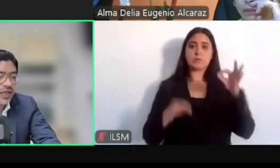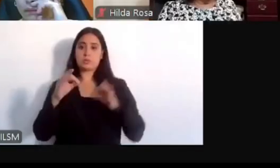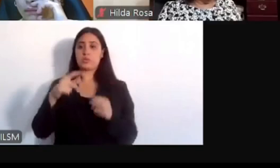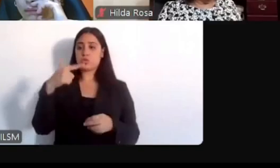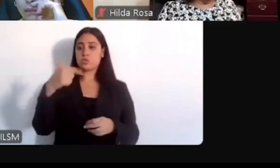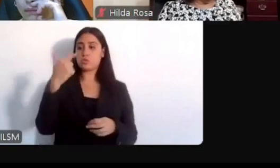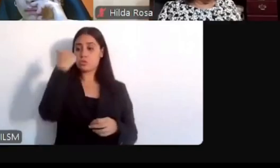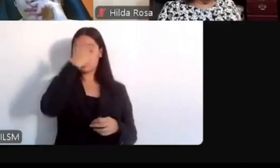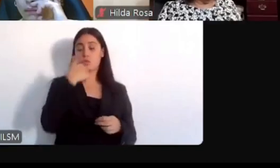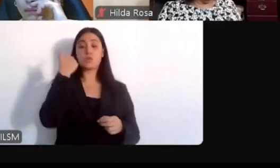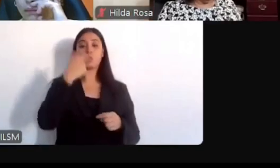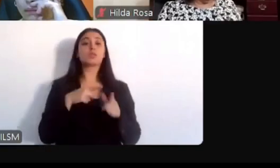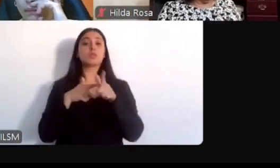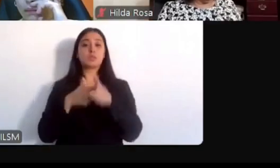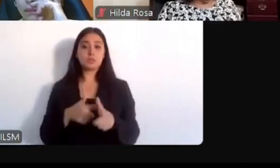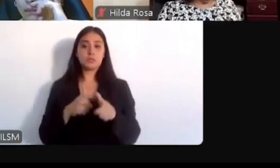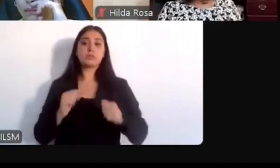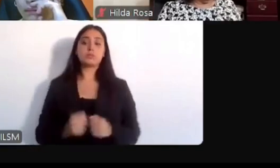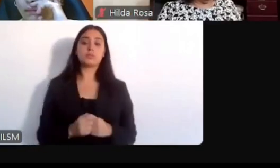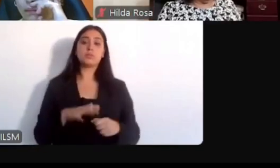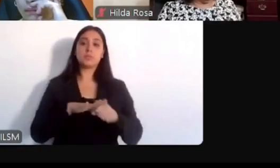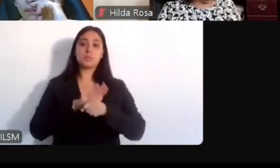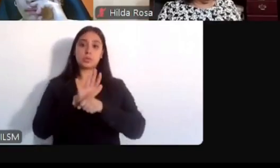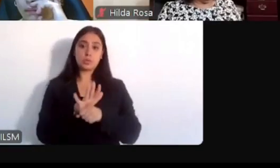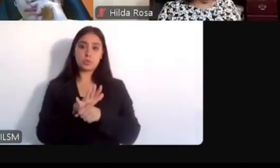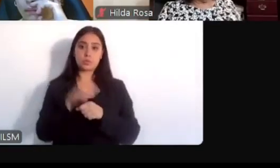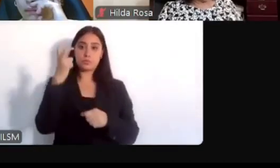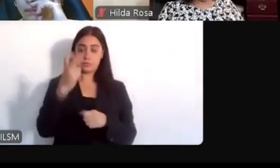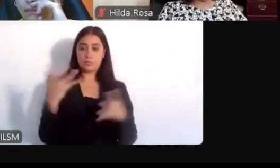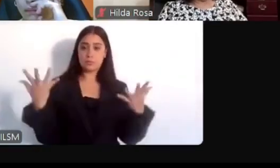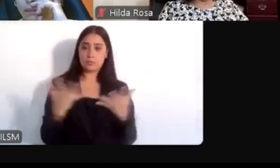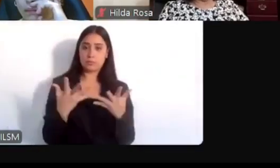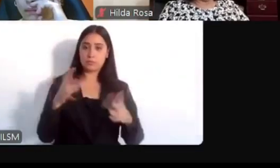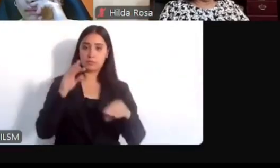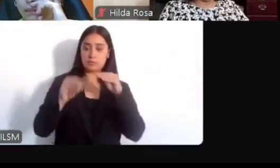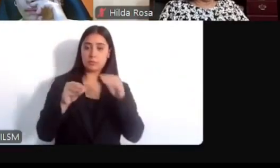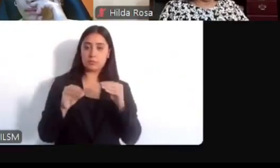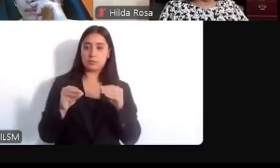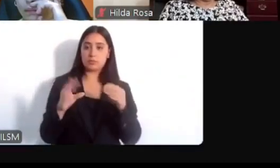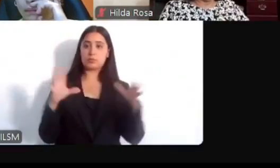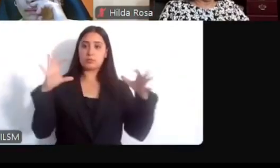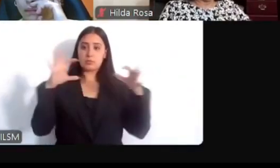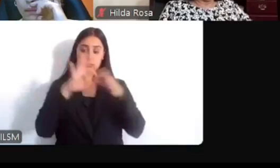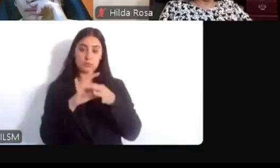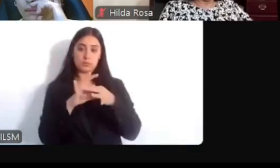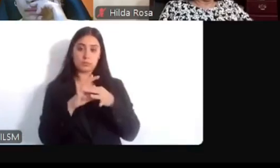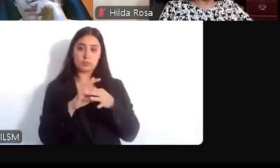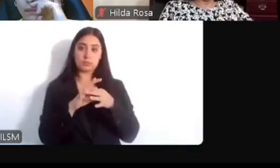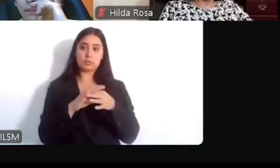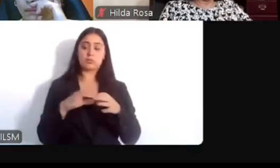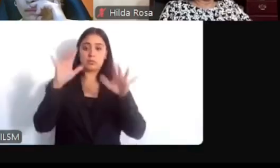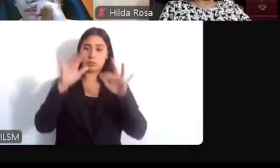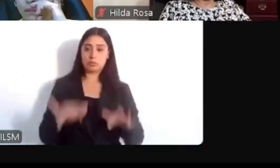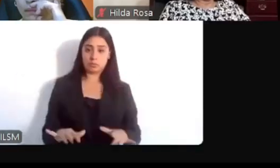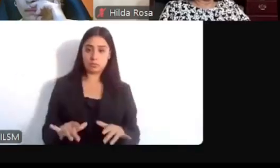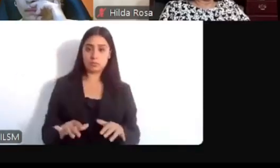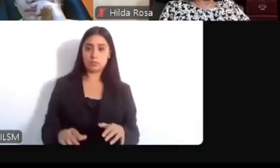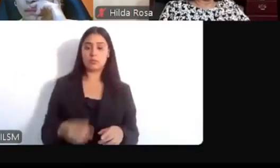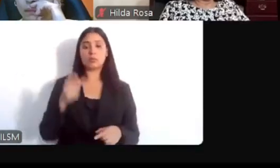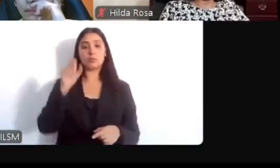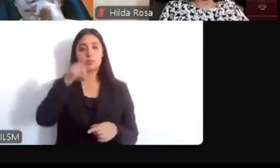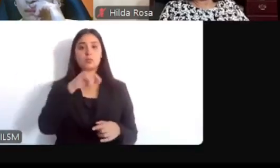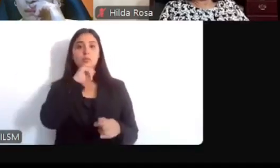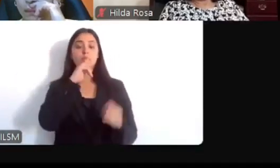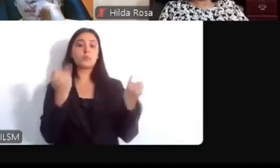horas siguientes lo cual así realizó a través de un oficio que remitió el secretario ejecutivo del instituto